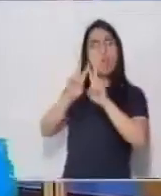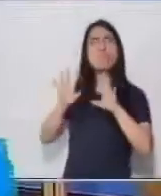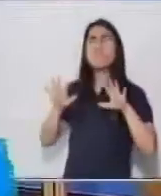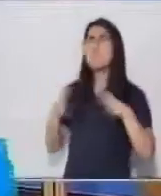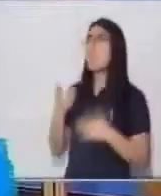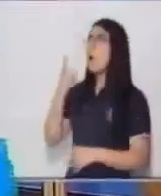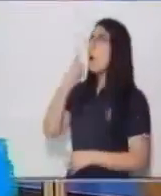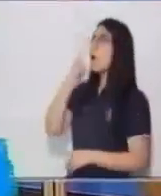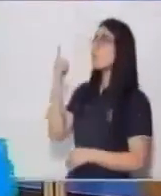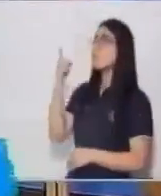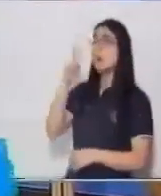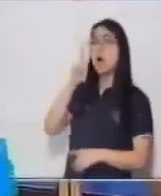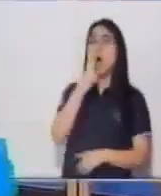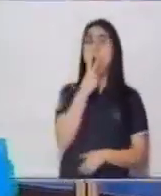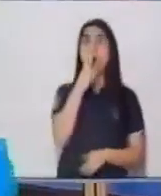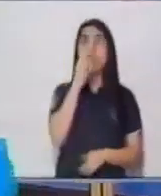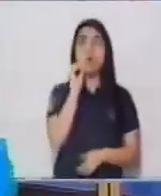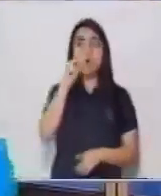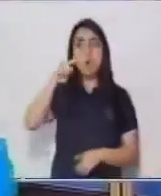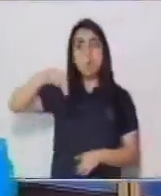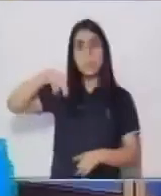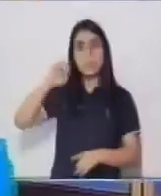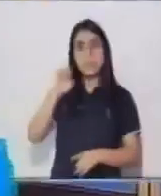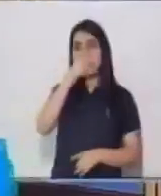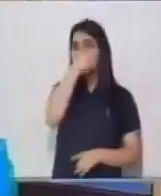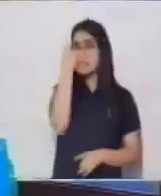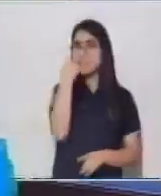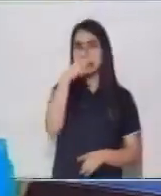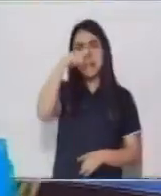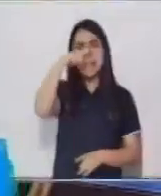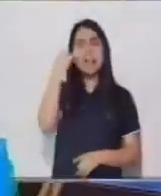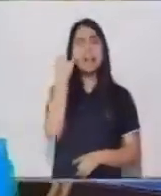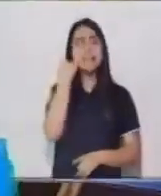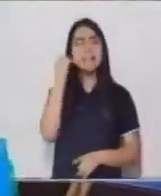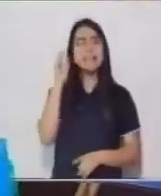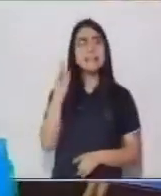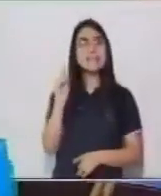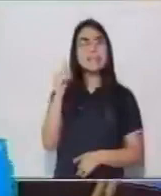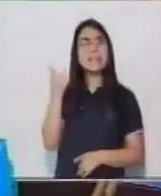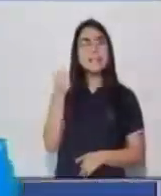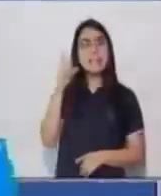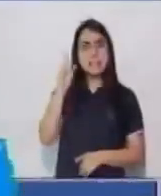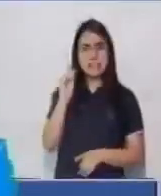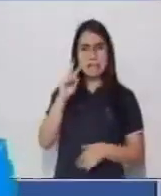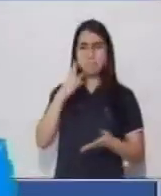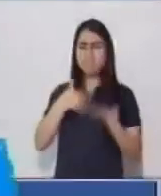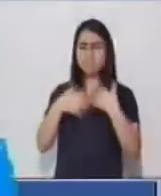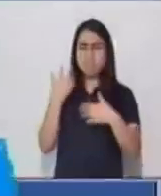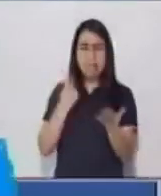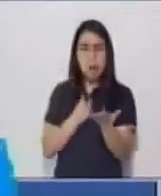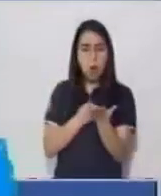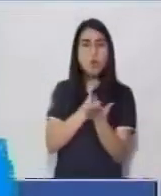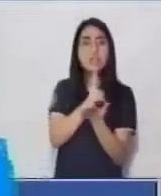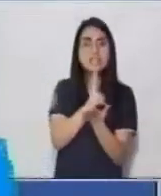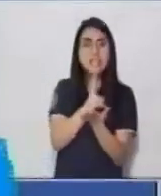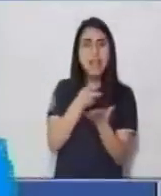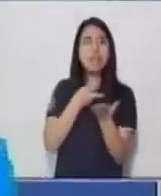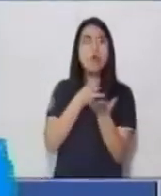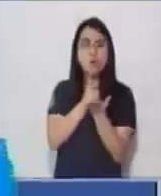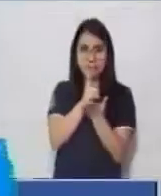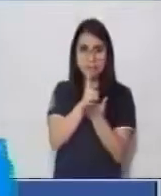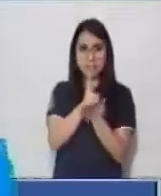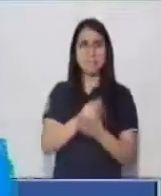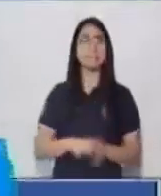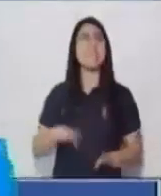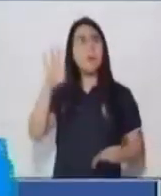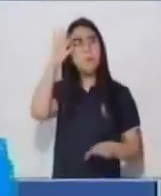verdad está vinculado a la honestidad. ¿Y por qué? Porque cuando yo digo la verdad, soy honesto. Voy